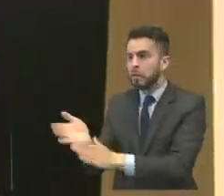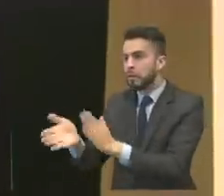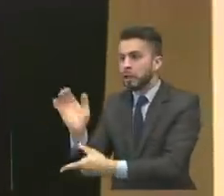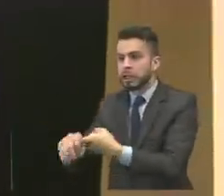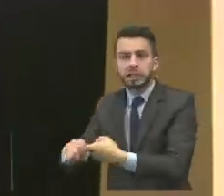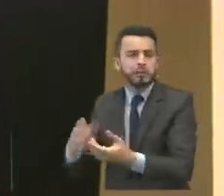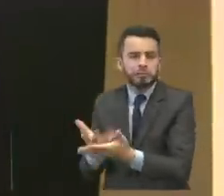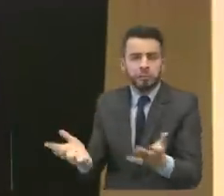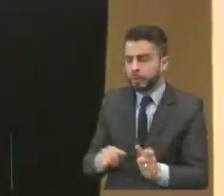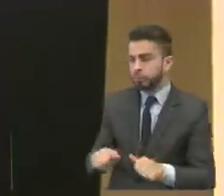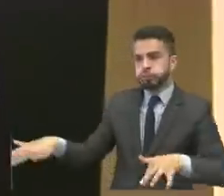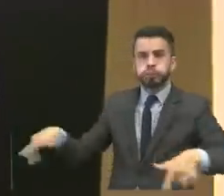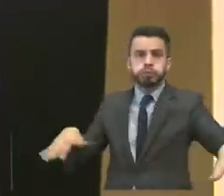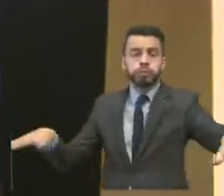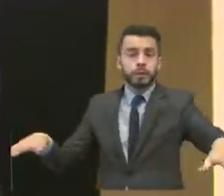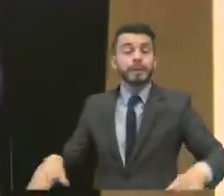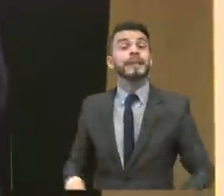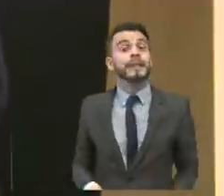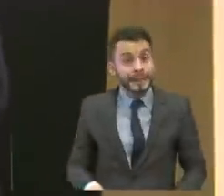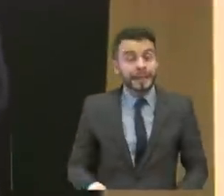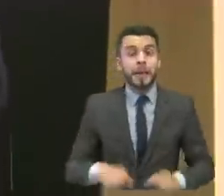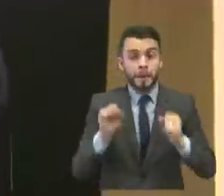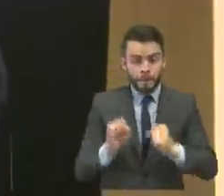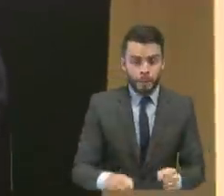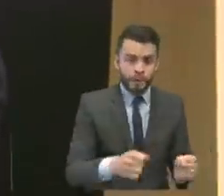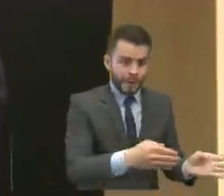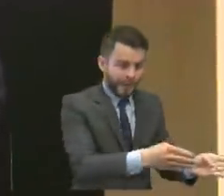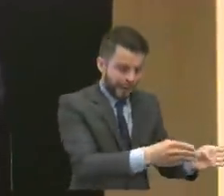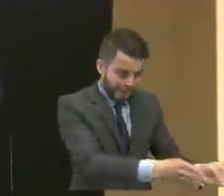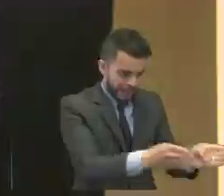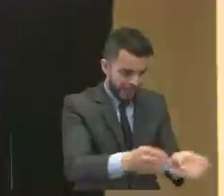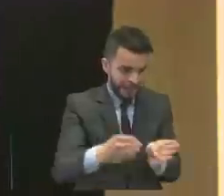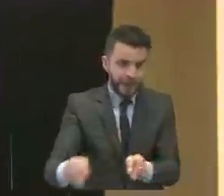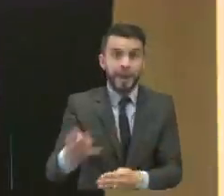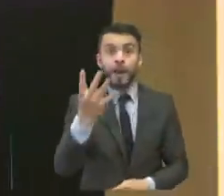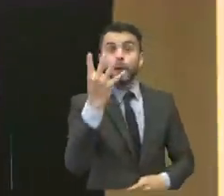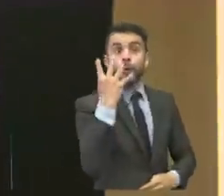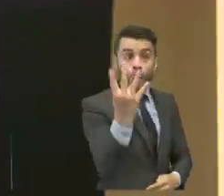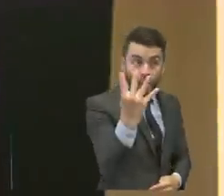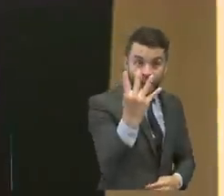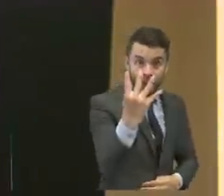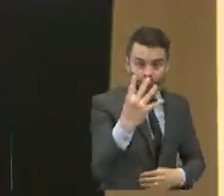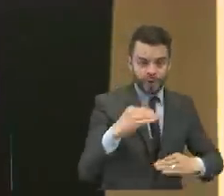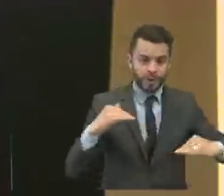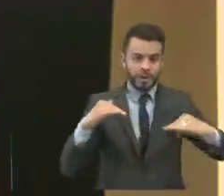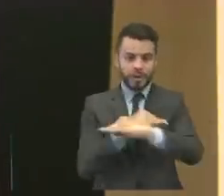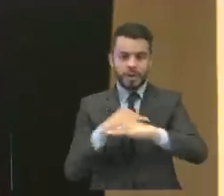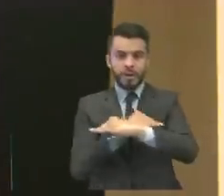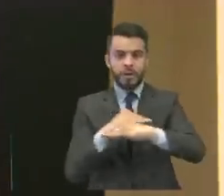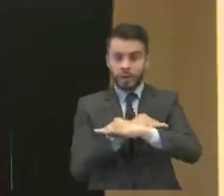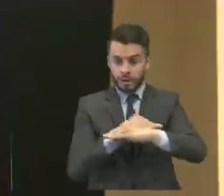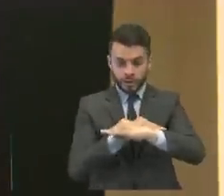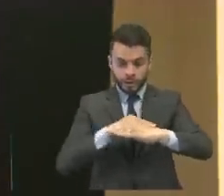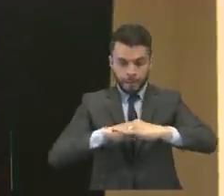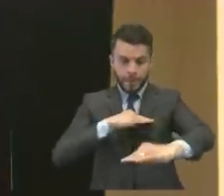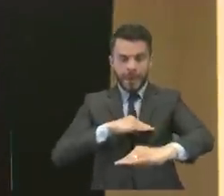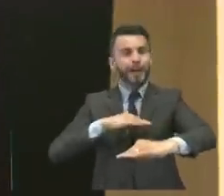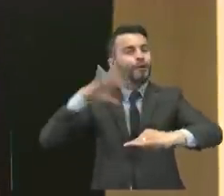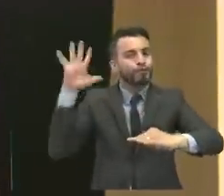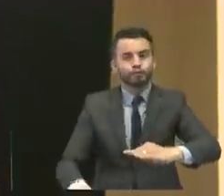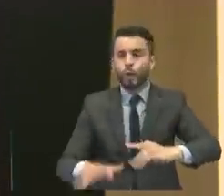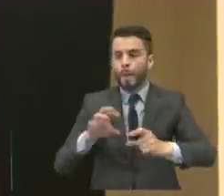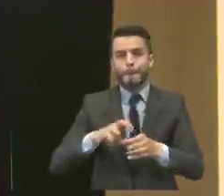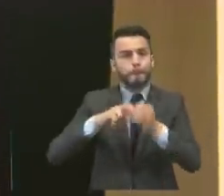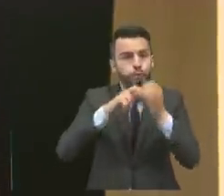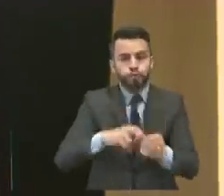dedicarle 4 carriles a transporte público exclusivo sin sacrificar el espacio peatonal ni el